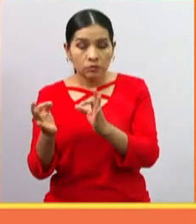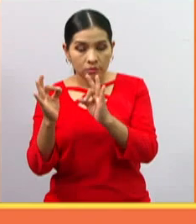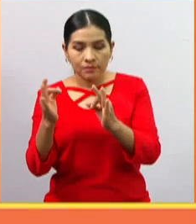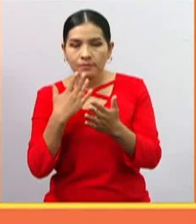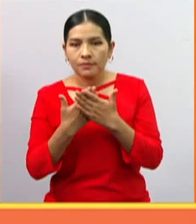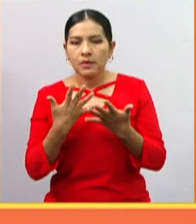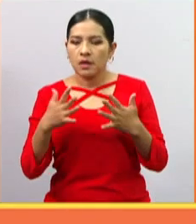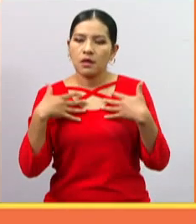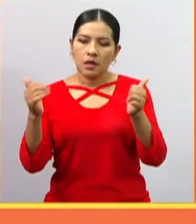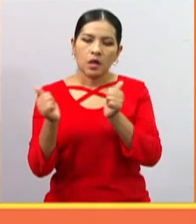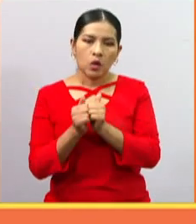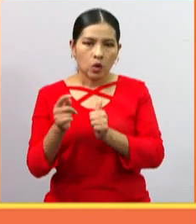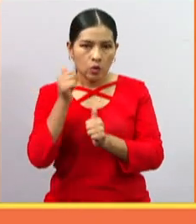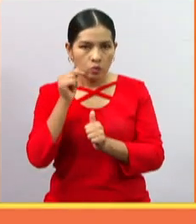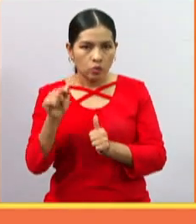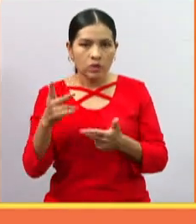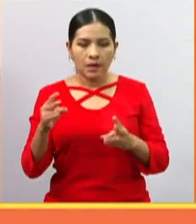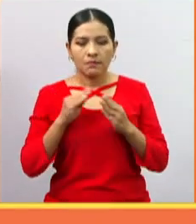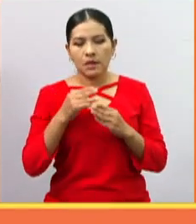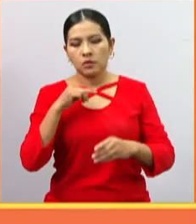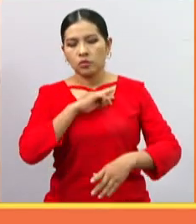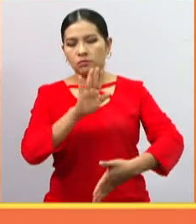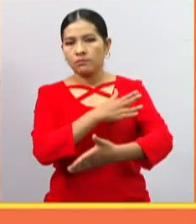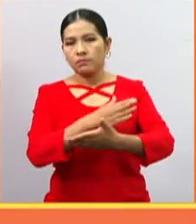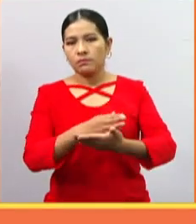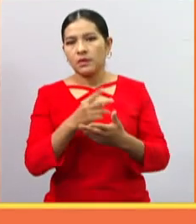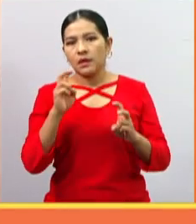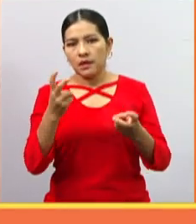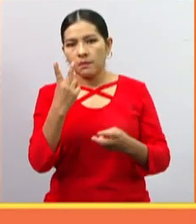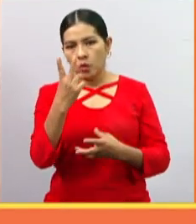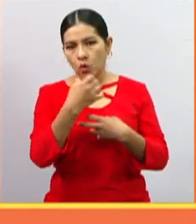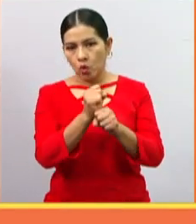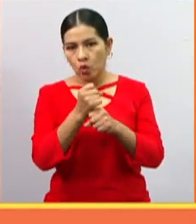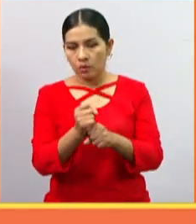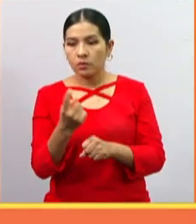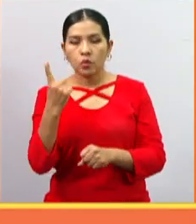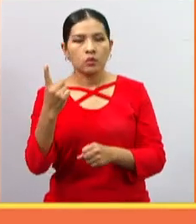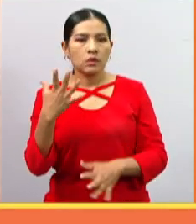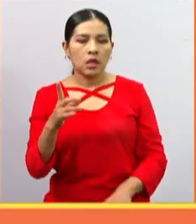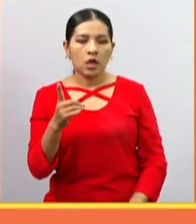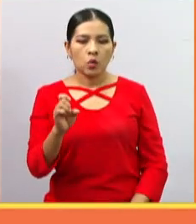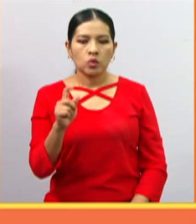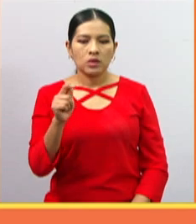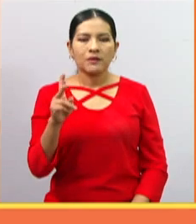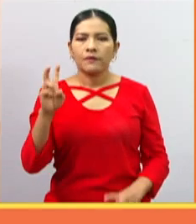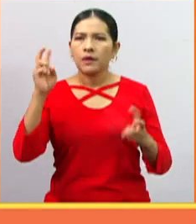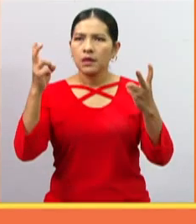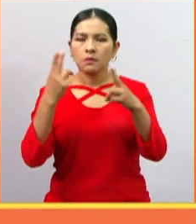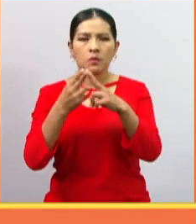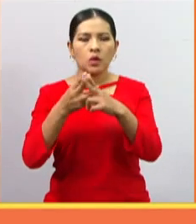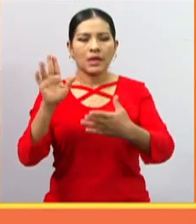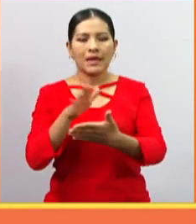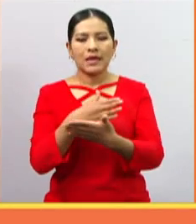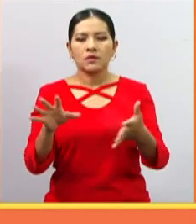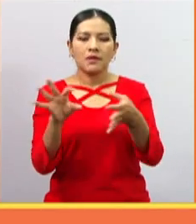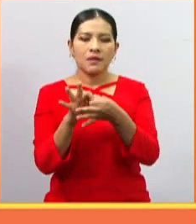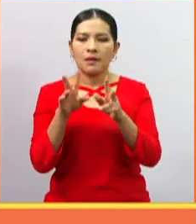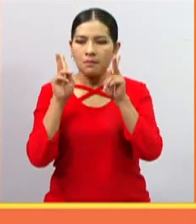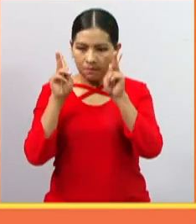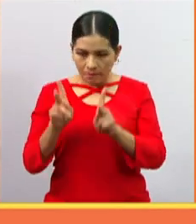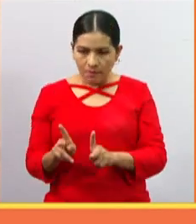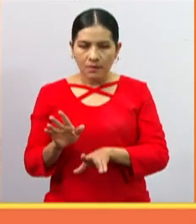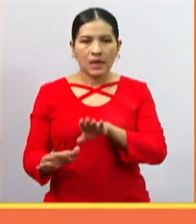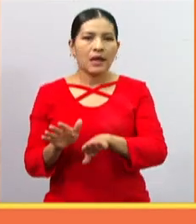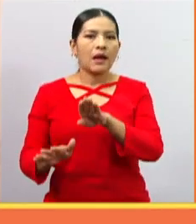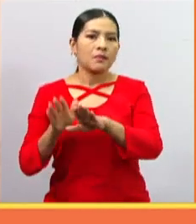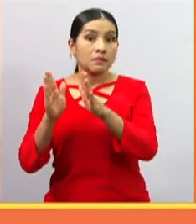con ella vamos a tocar dos obras, una obra de Gustav Mahler que se llama Las canciones del caminante, y